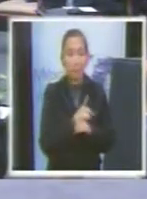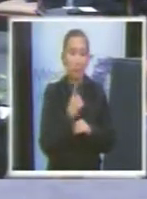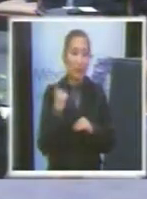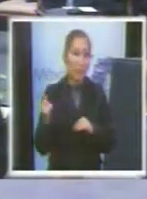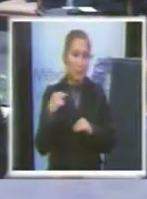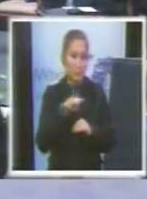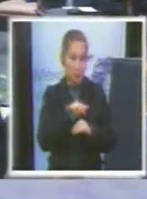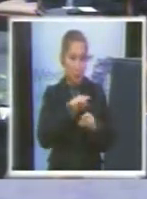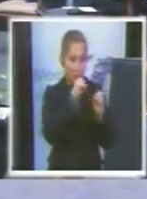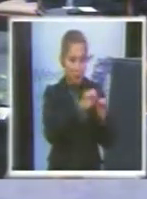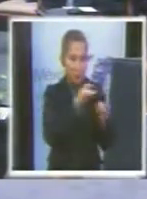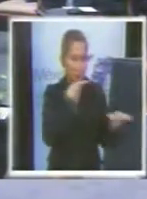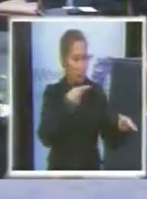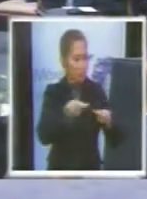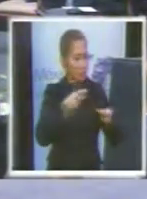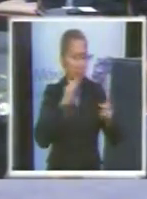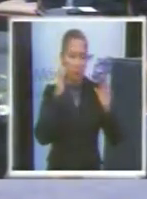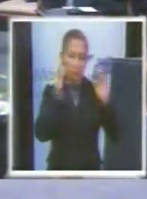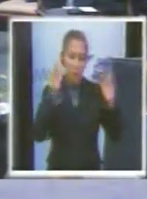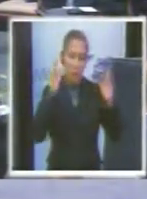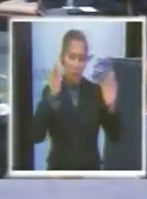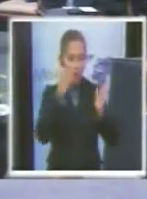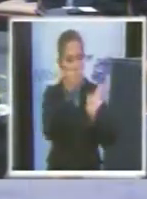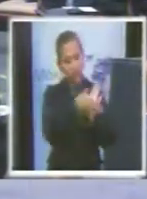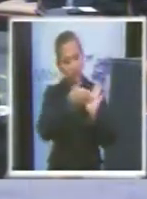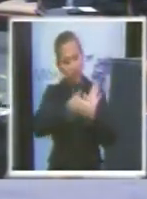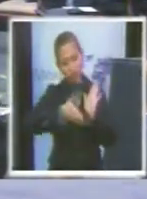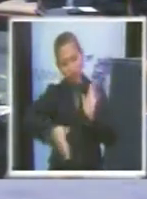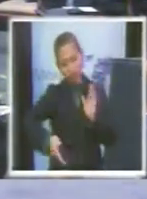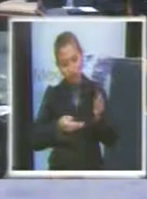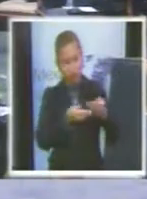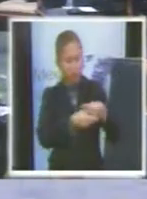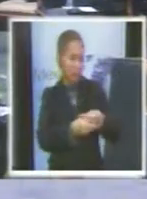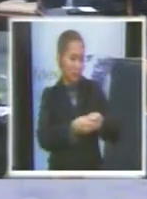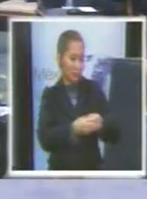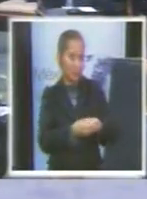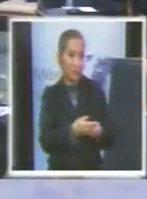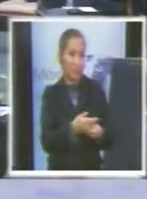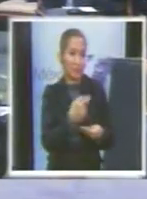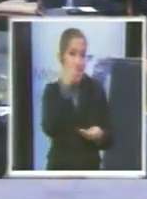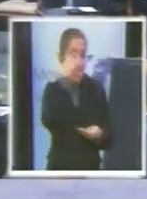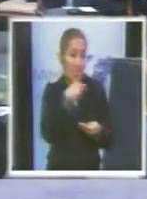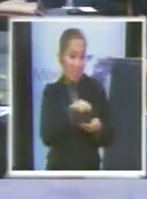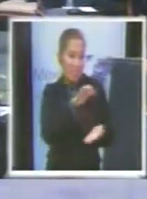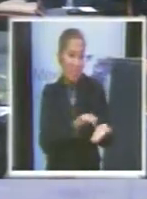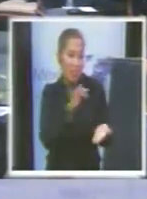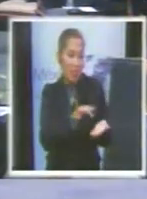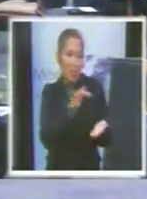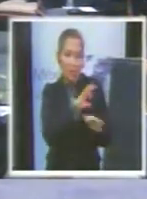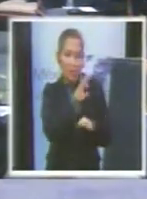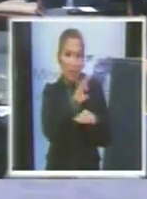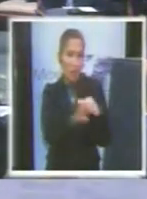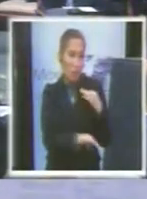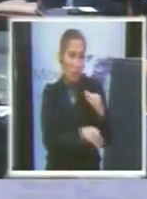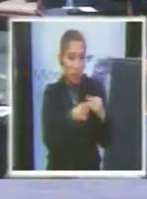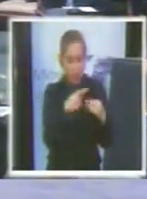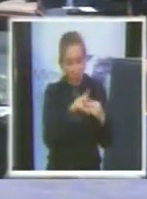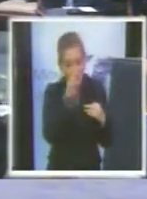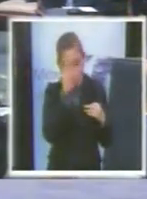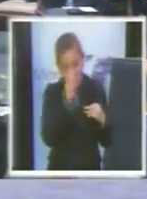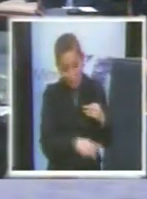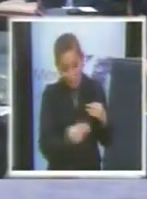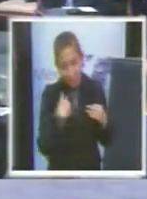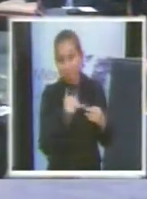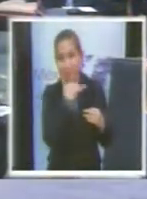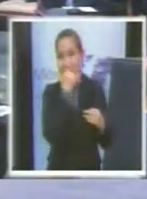en mi oficina me han preparado una estupenda carpeta y suponen que la he leído toda, pero están